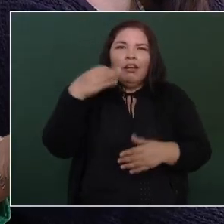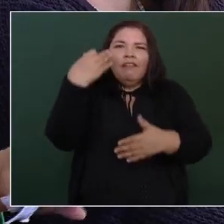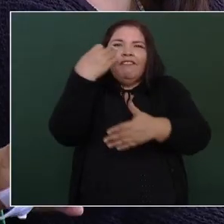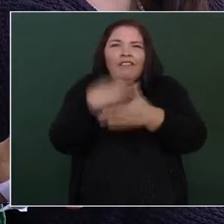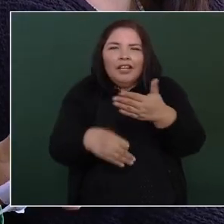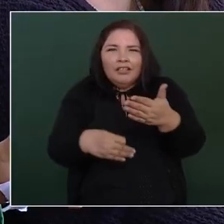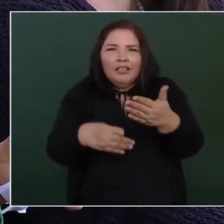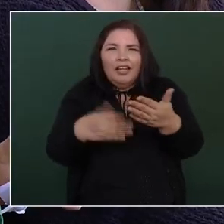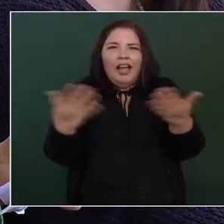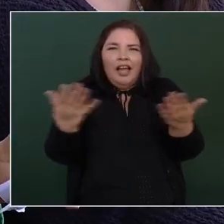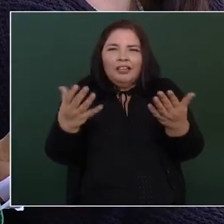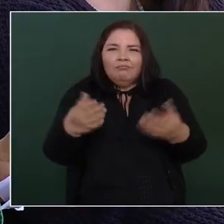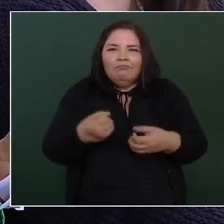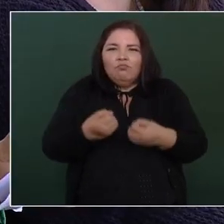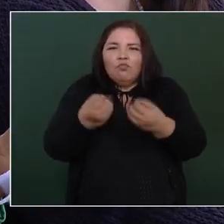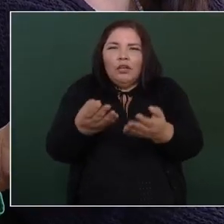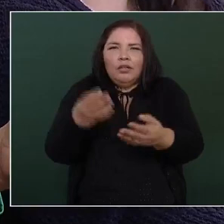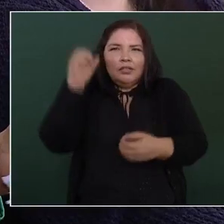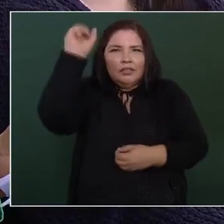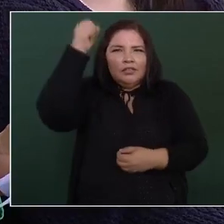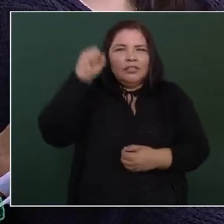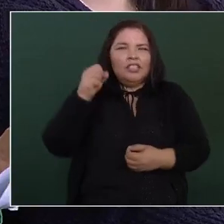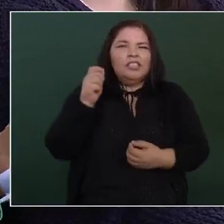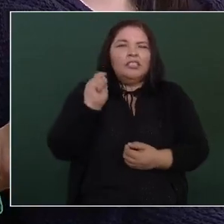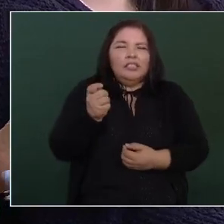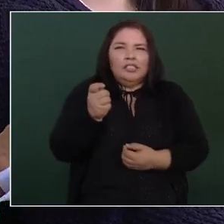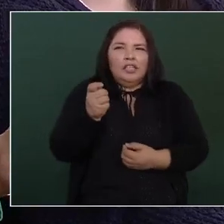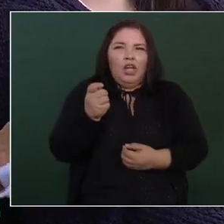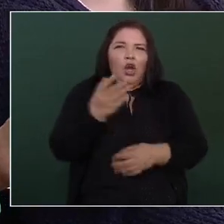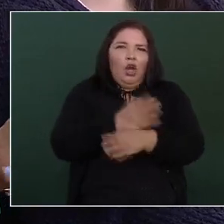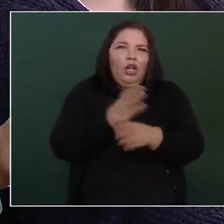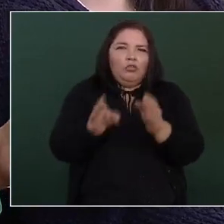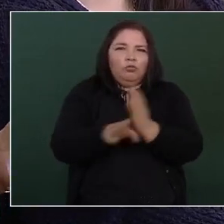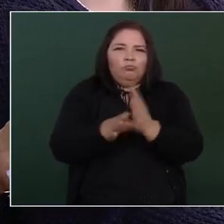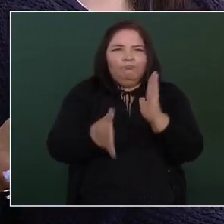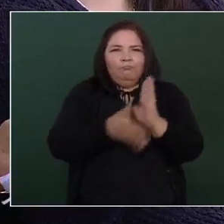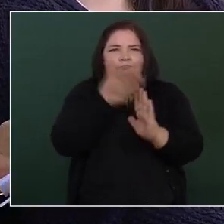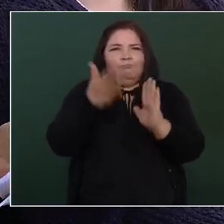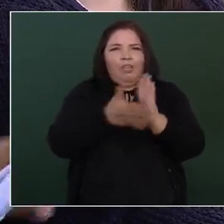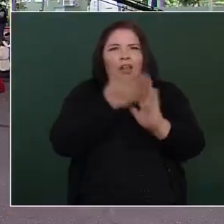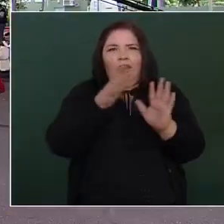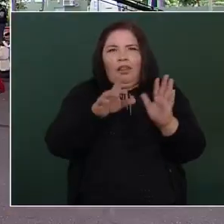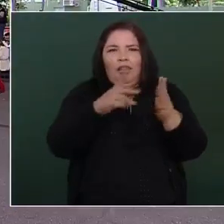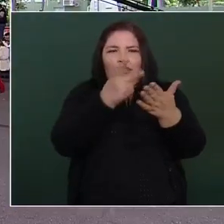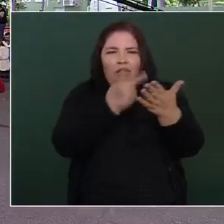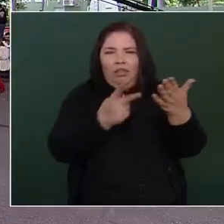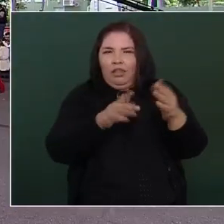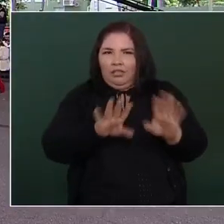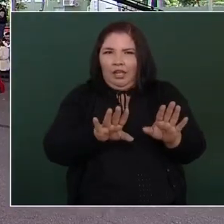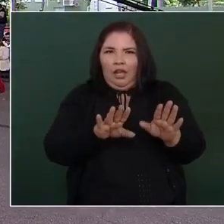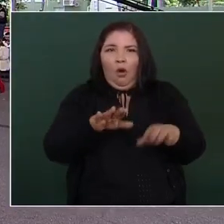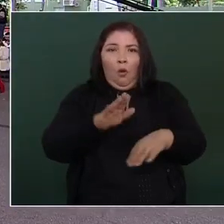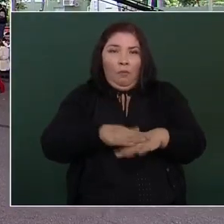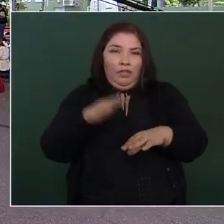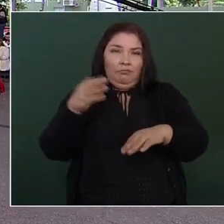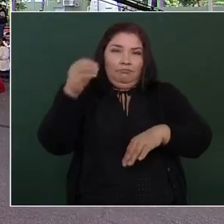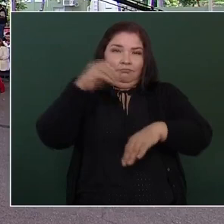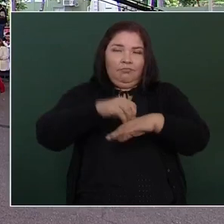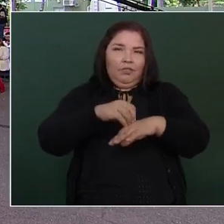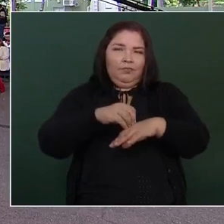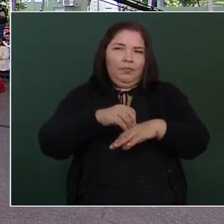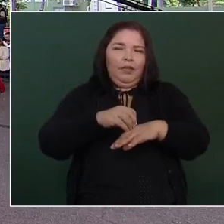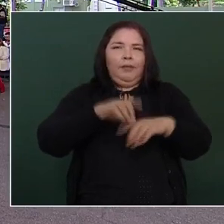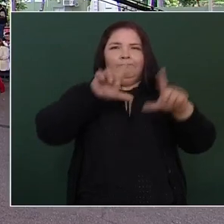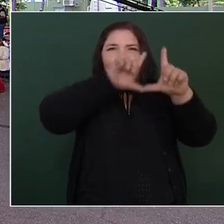va a dar para más para Sinaloa o no solamente son las obras que ya estaban programadas? Bueno, en todo el